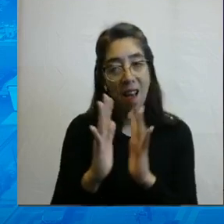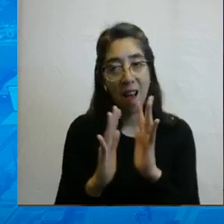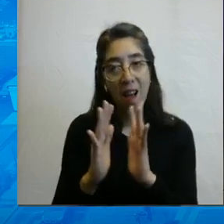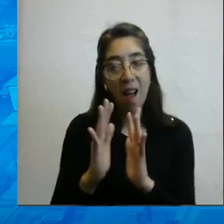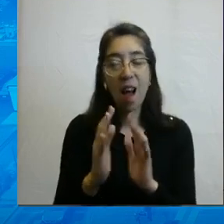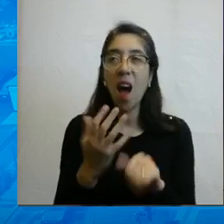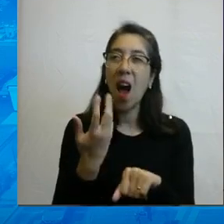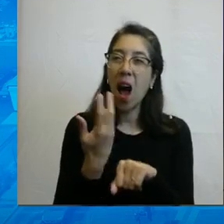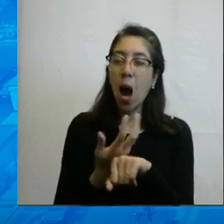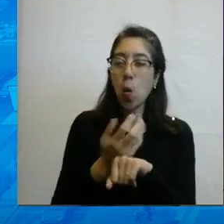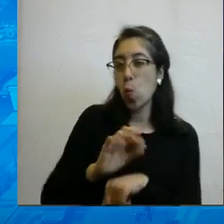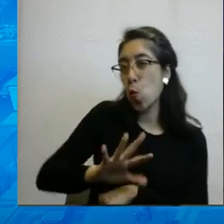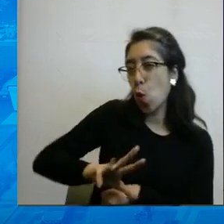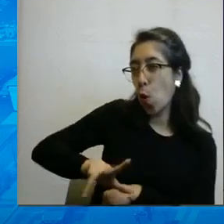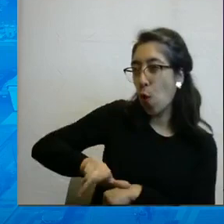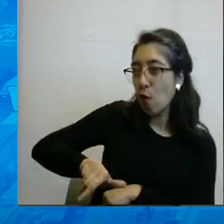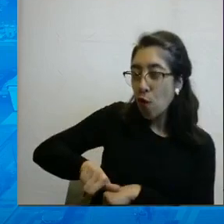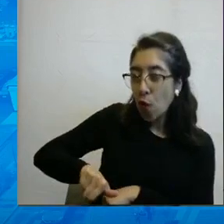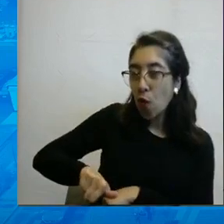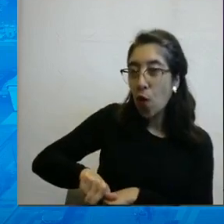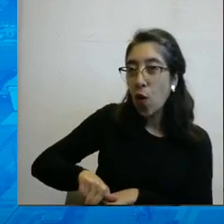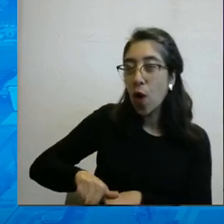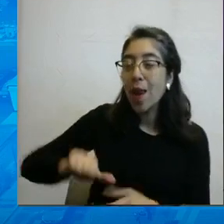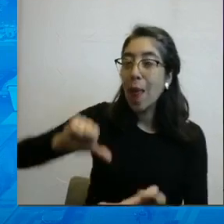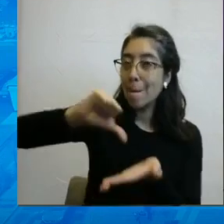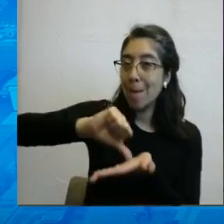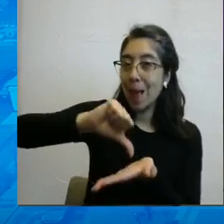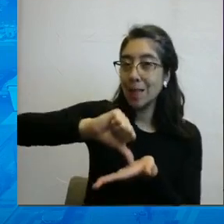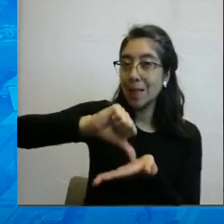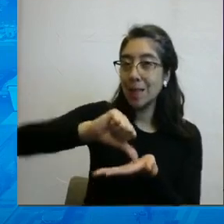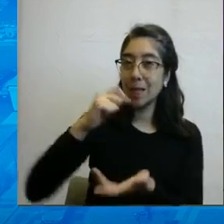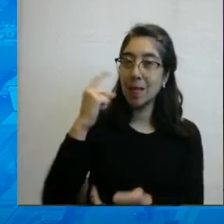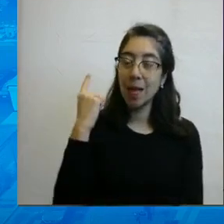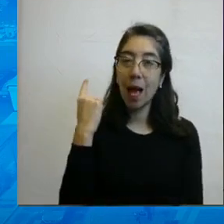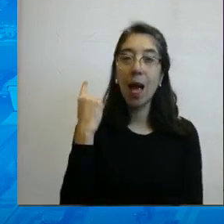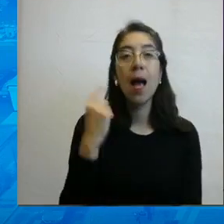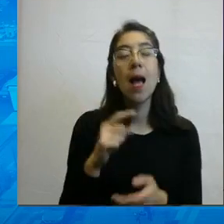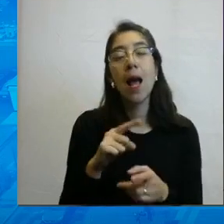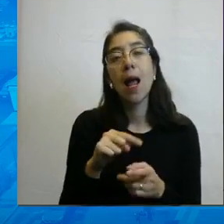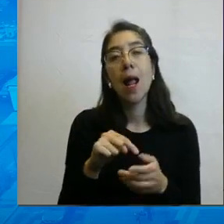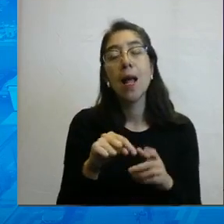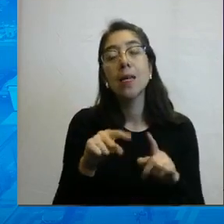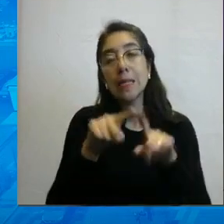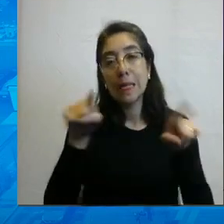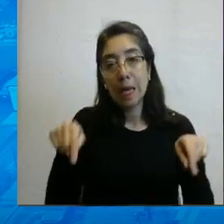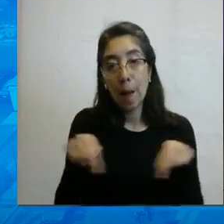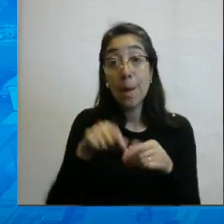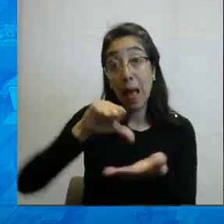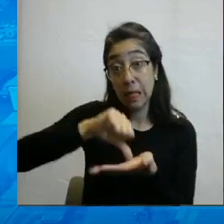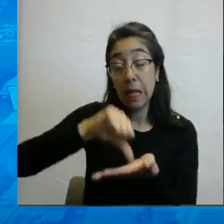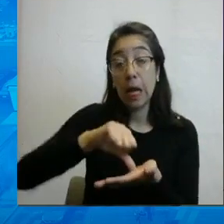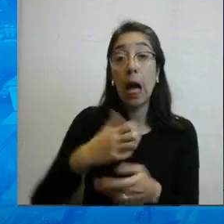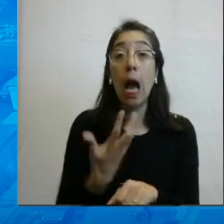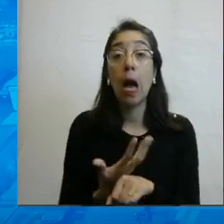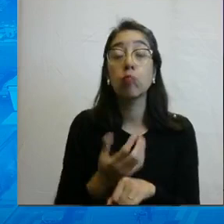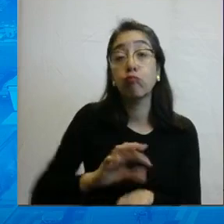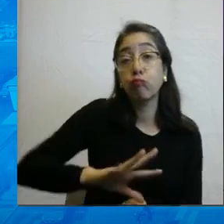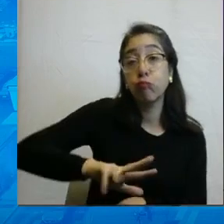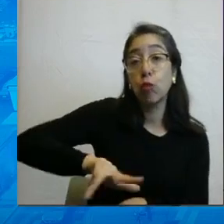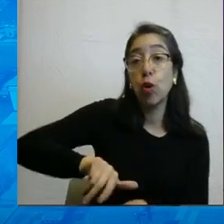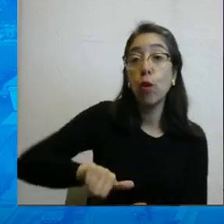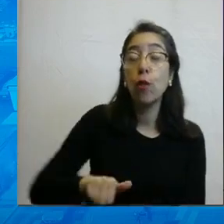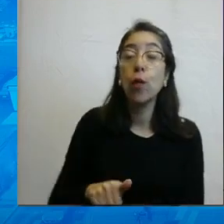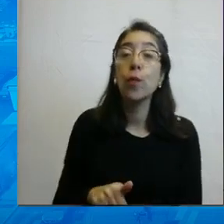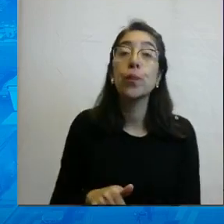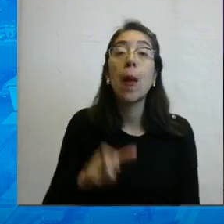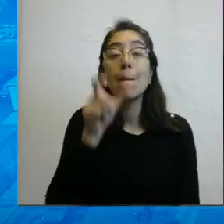robo en la noche, en una carpa que se encontraba frente al Teatro Serrano, y la afectada,